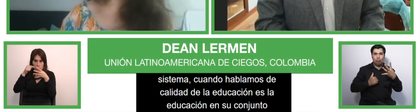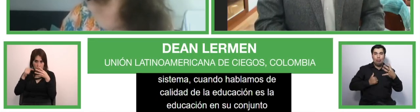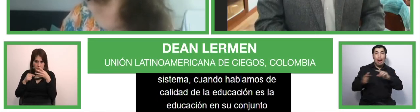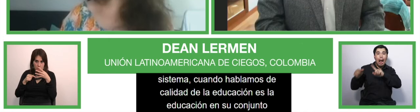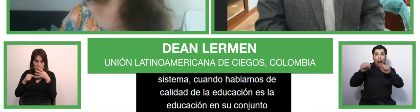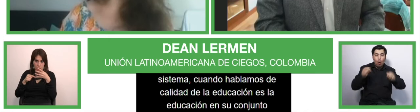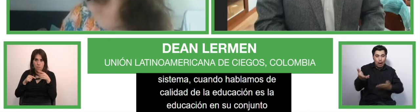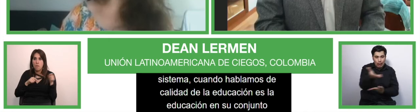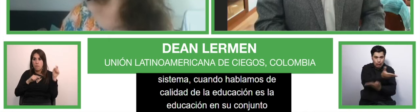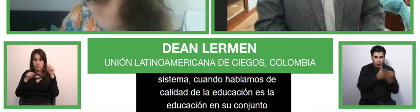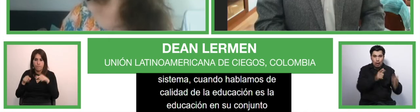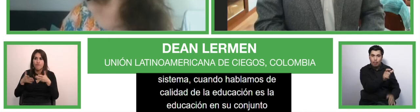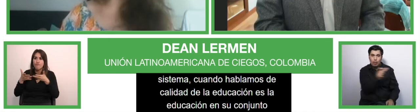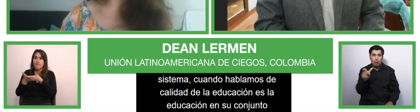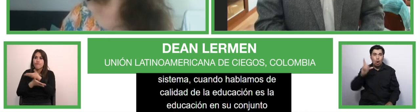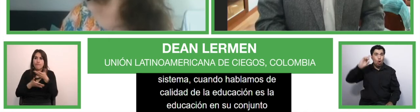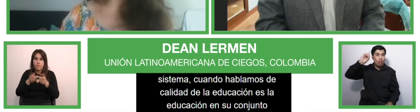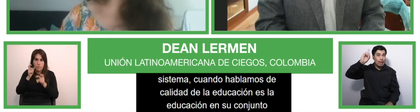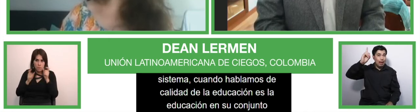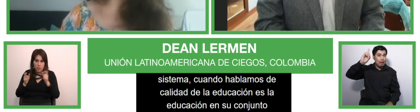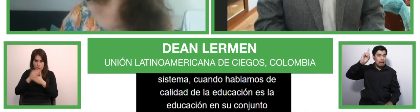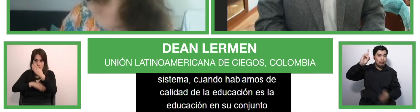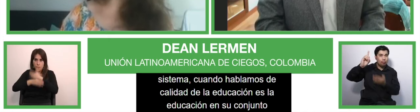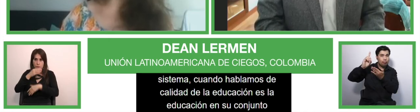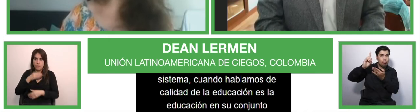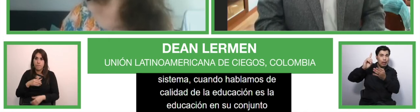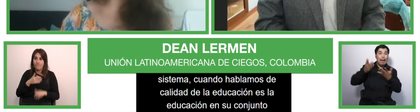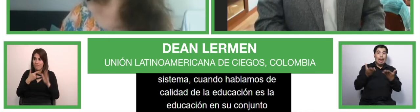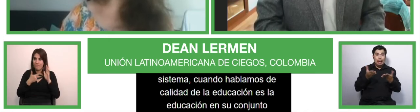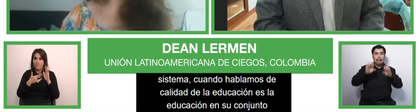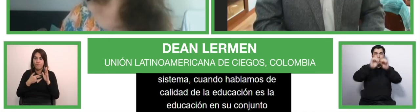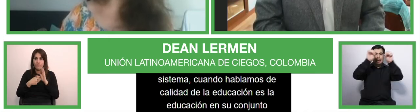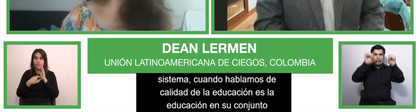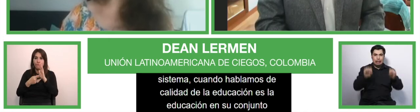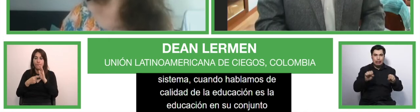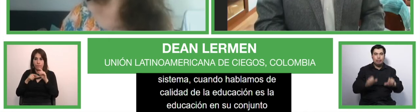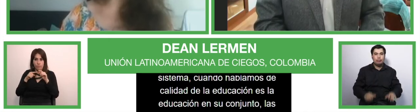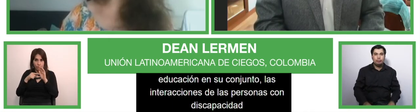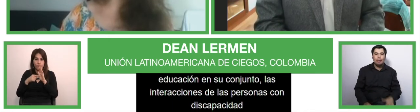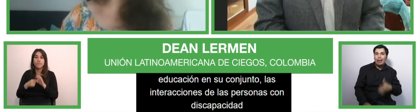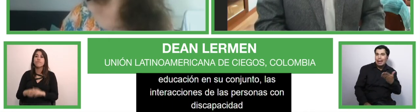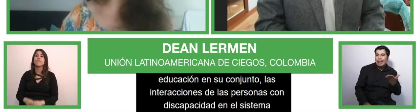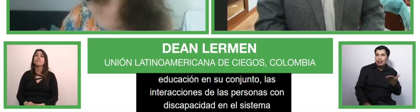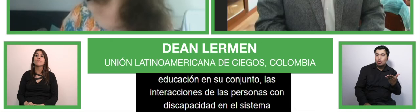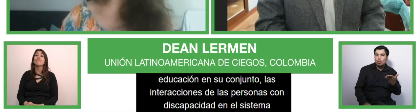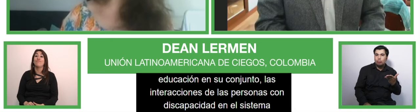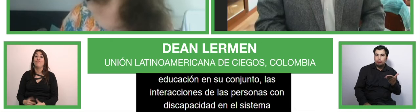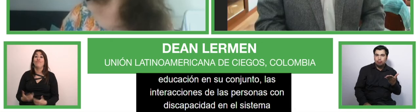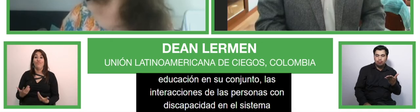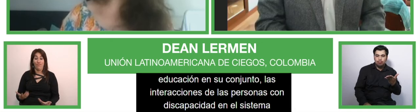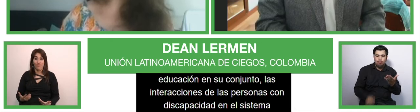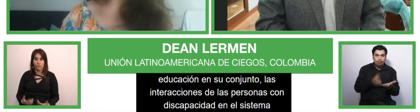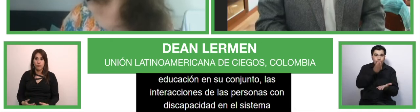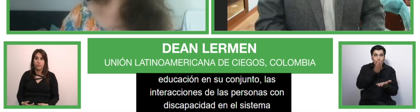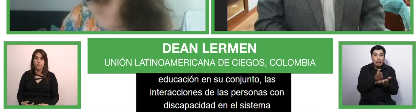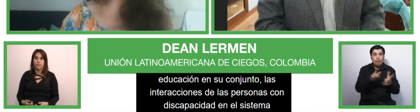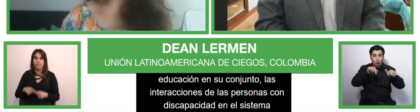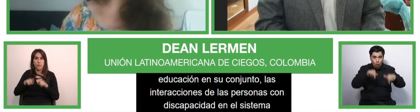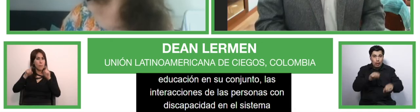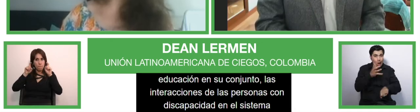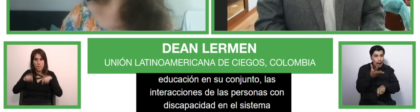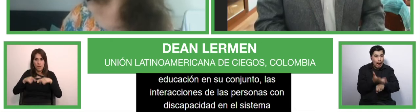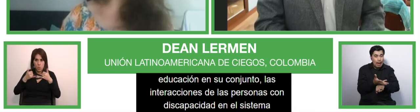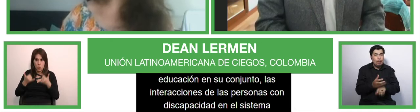de las personas con discapacidad en el sistema, que es en lo que deberíamos estar insistiendo en este